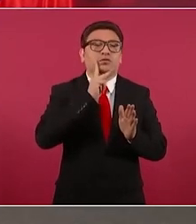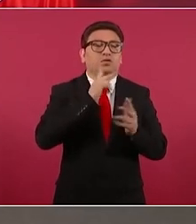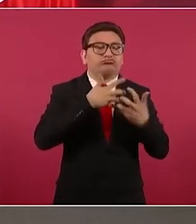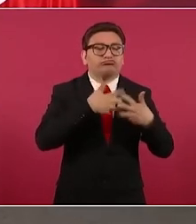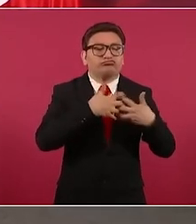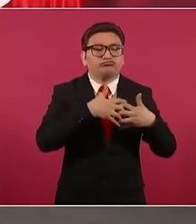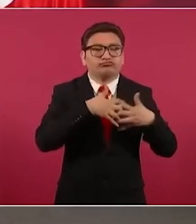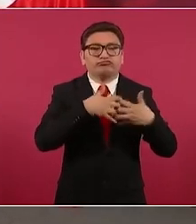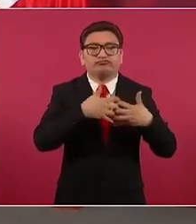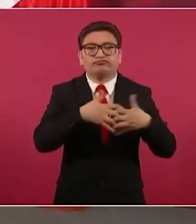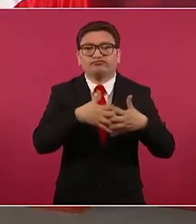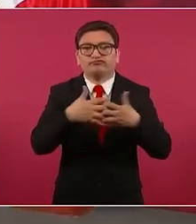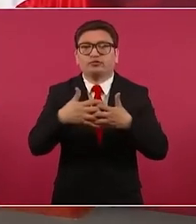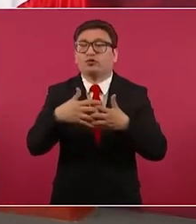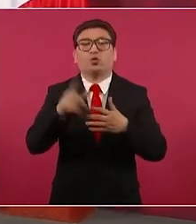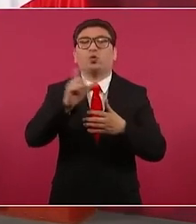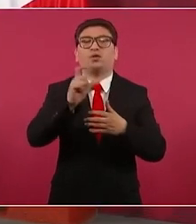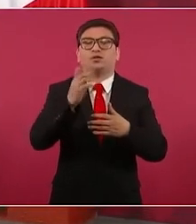Esto en